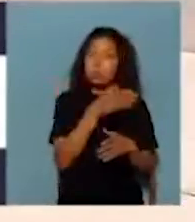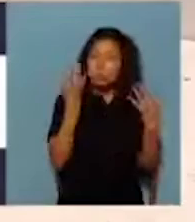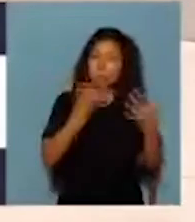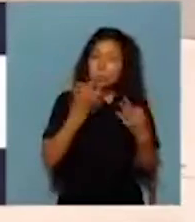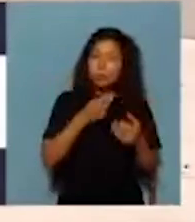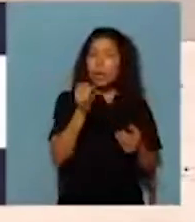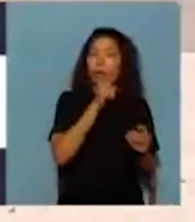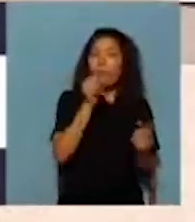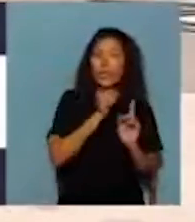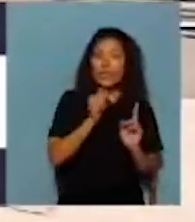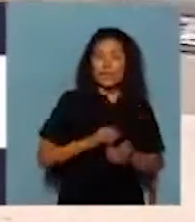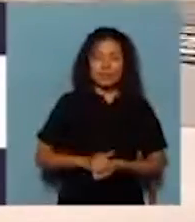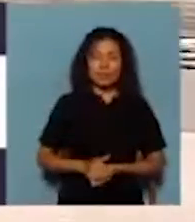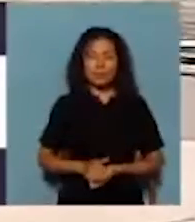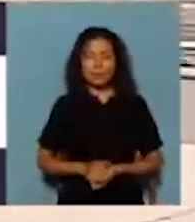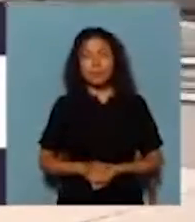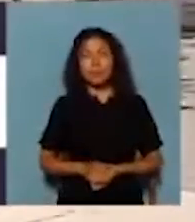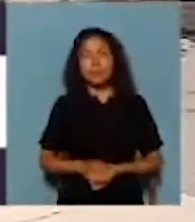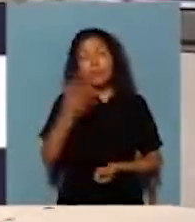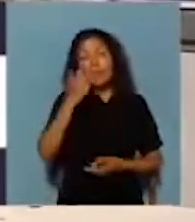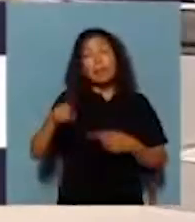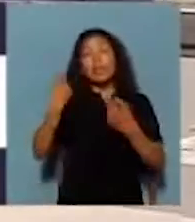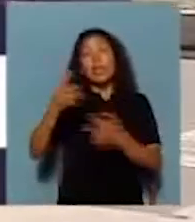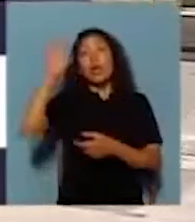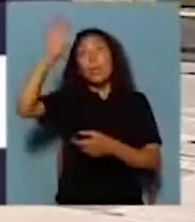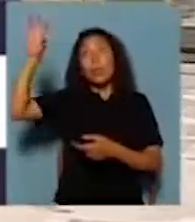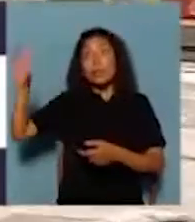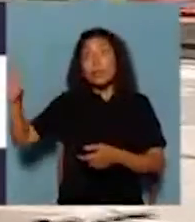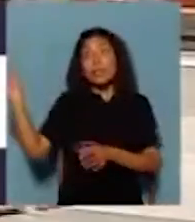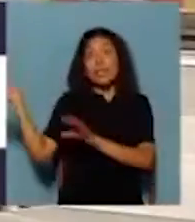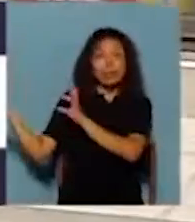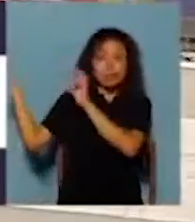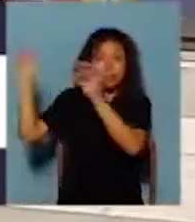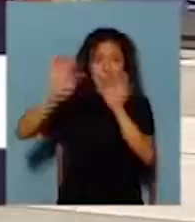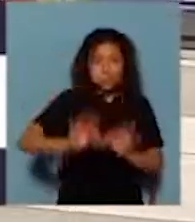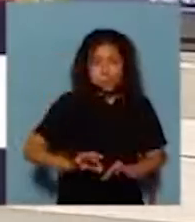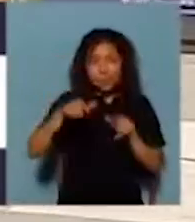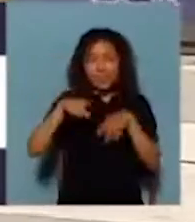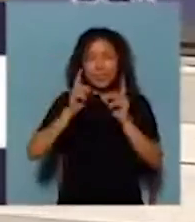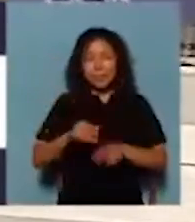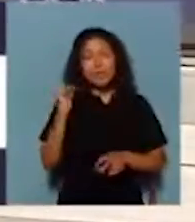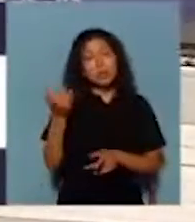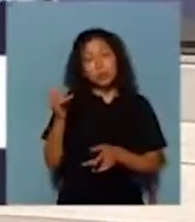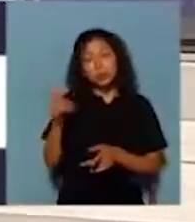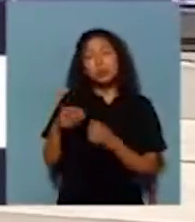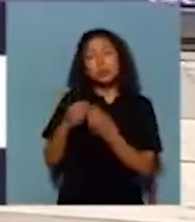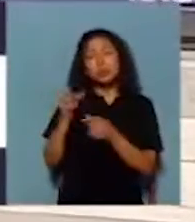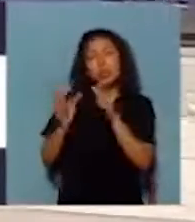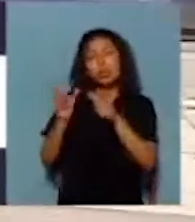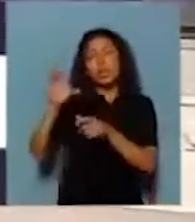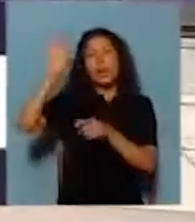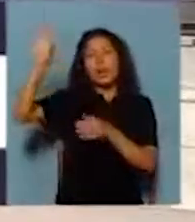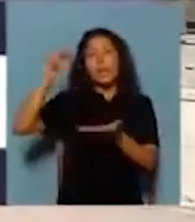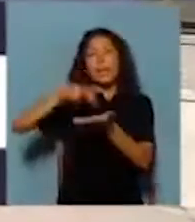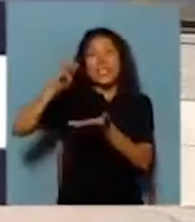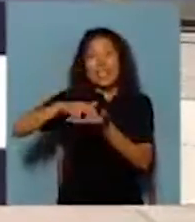¿no? ¿Van a tener también invitación de otras provincias con esto del Norte Grande? Sí, efectivamente, tenemos ya la confirmación de Salta,